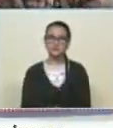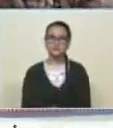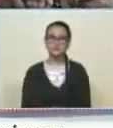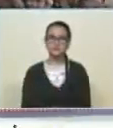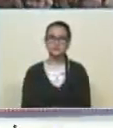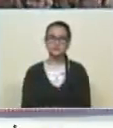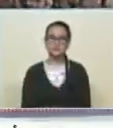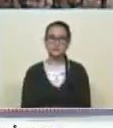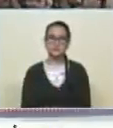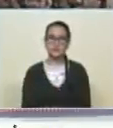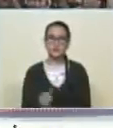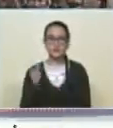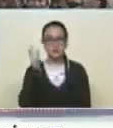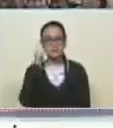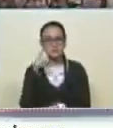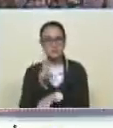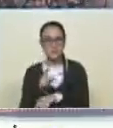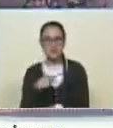porque hoy es el primer día,